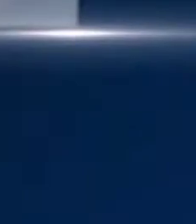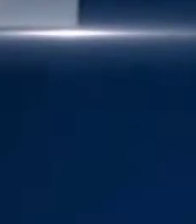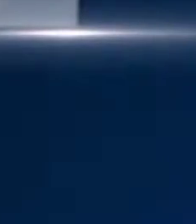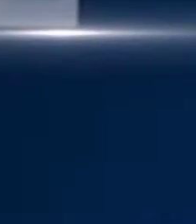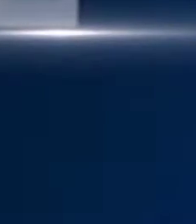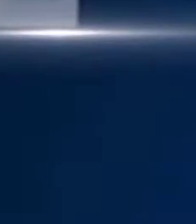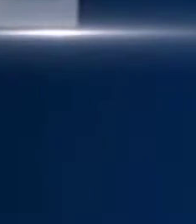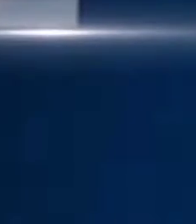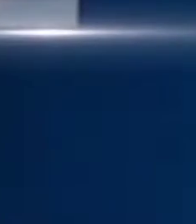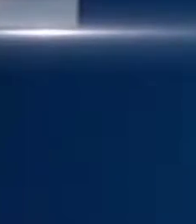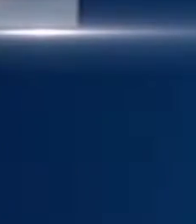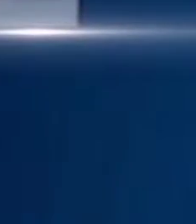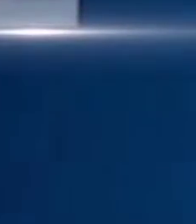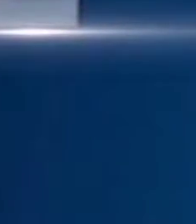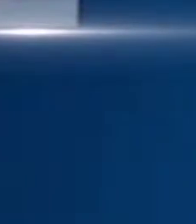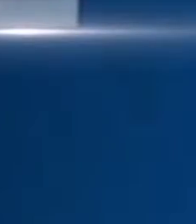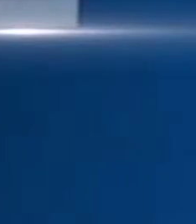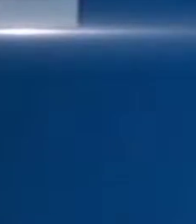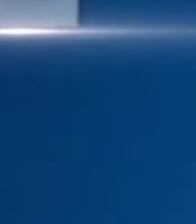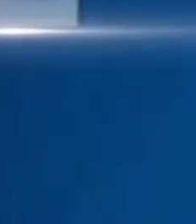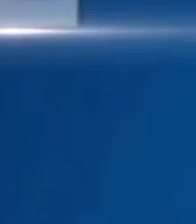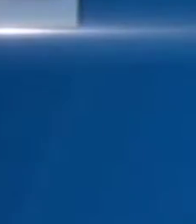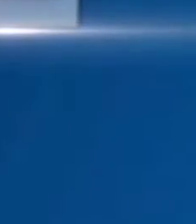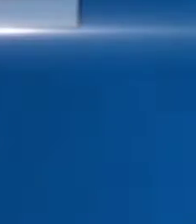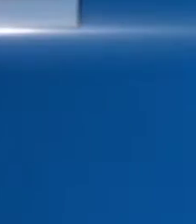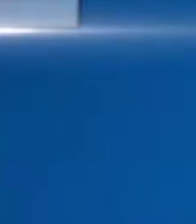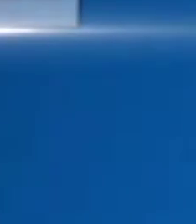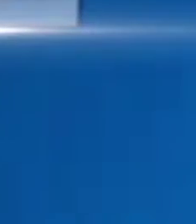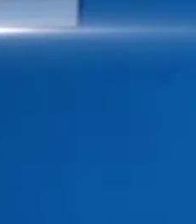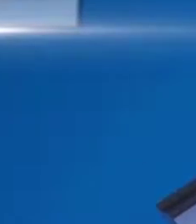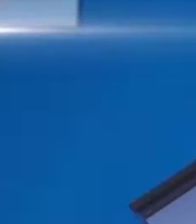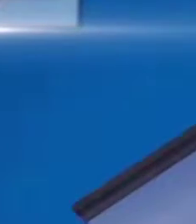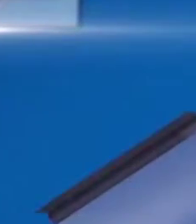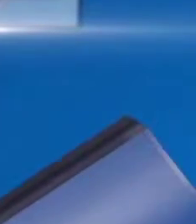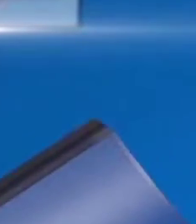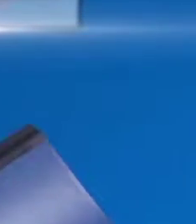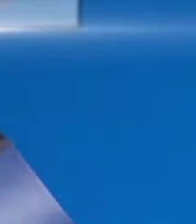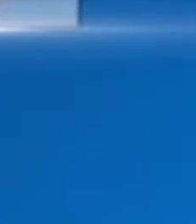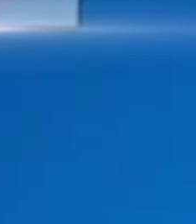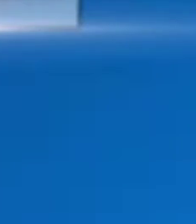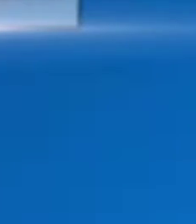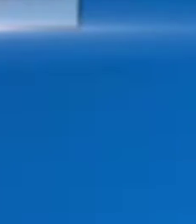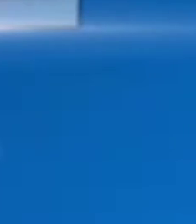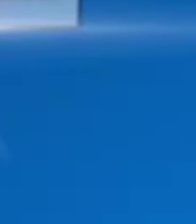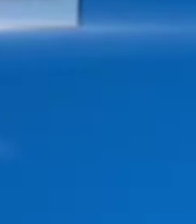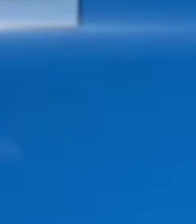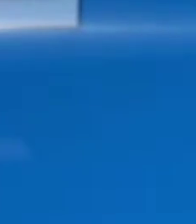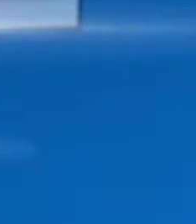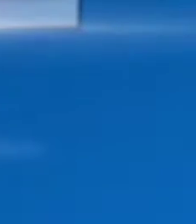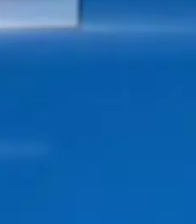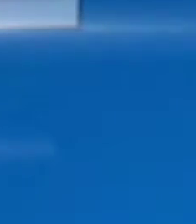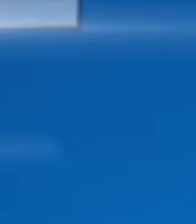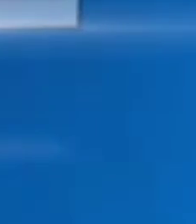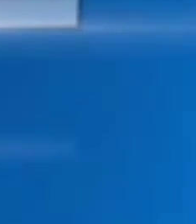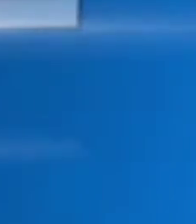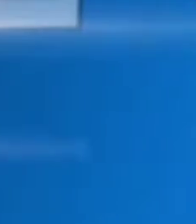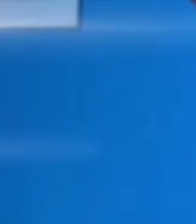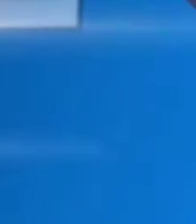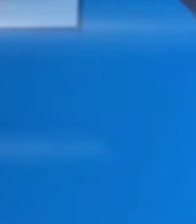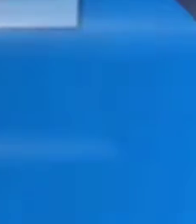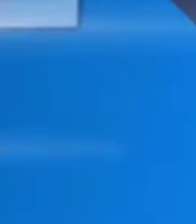josé riccardo moncayo ex decano de la facultad de arquitectura y urbanismo de la universidad central del ecuador ex